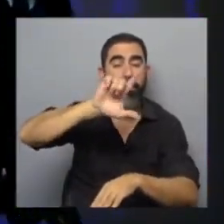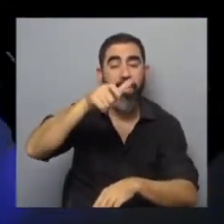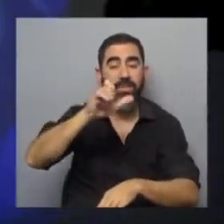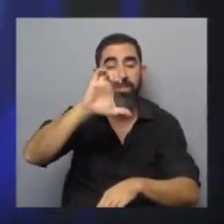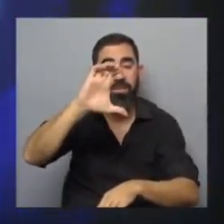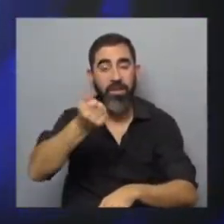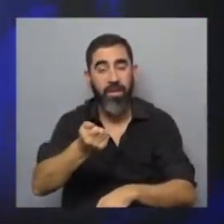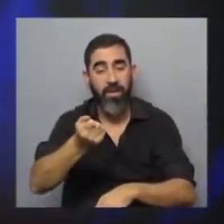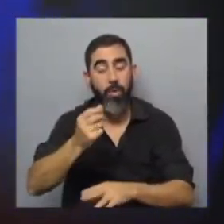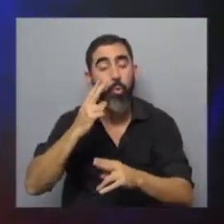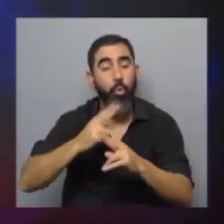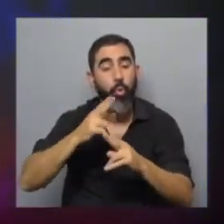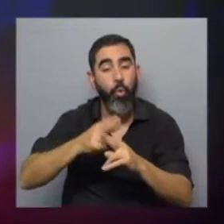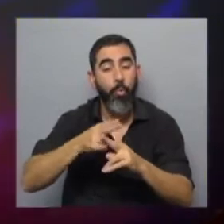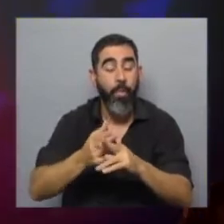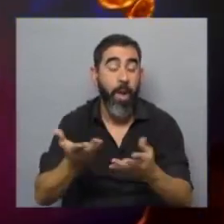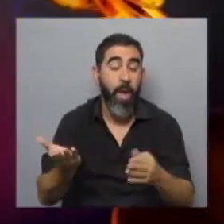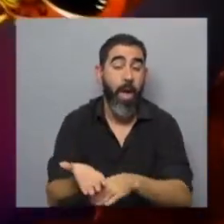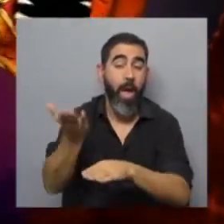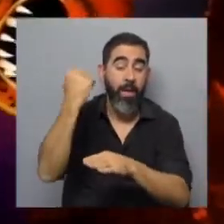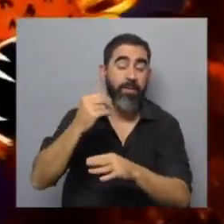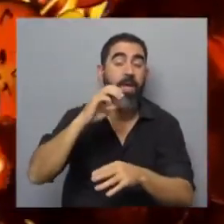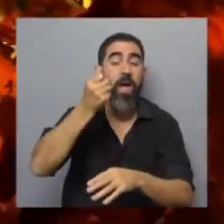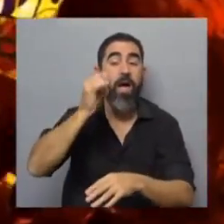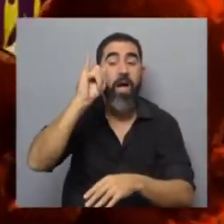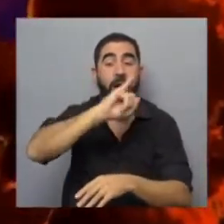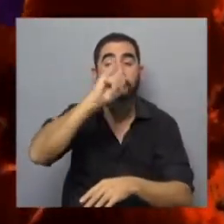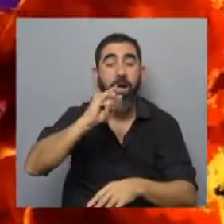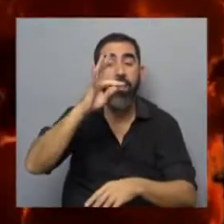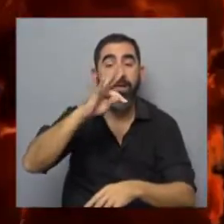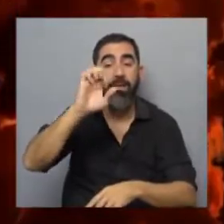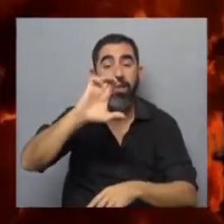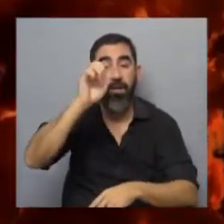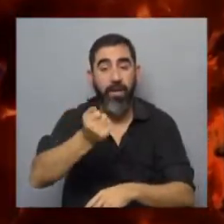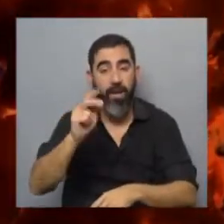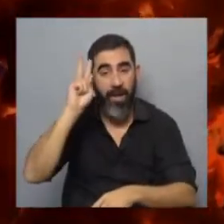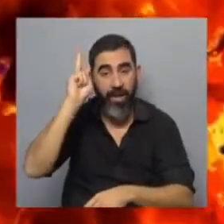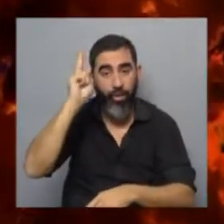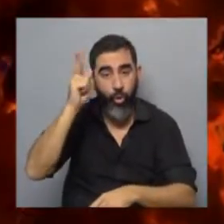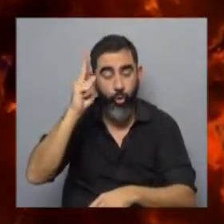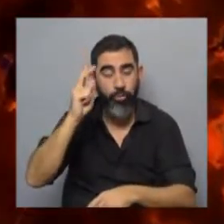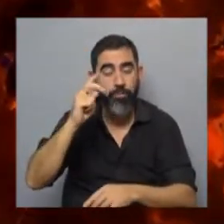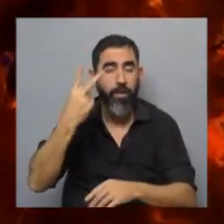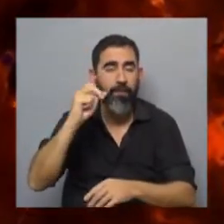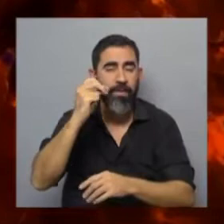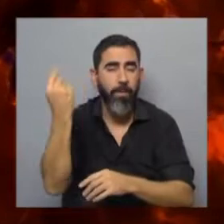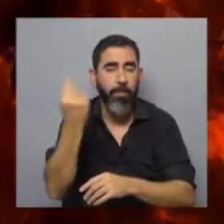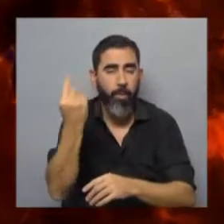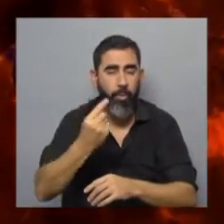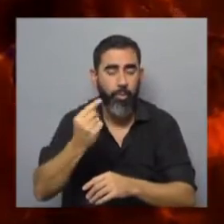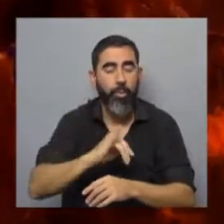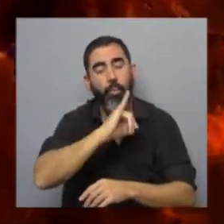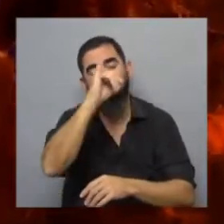antropológicamente correcto, de lo que conocemos como los aztecas. En esa producción de unos 20 minutos nos contarán